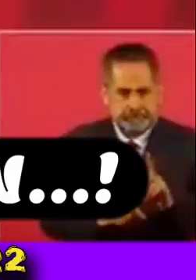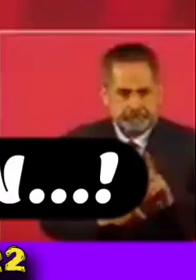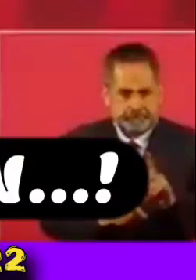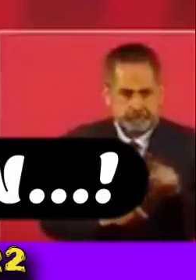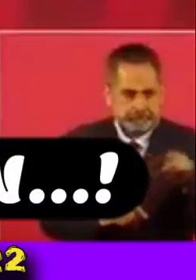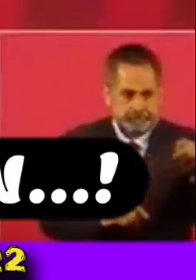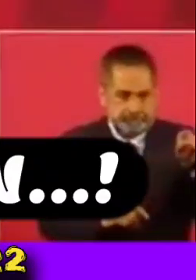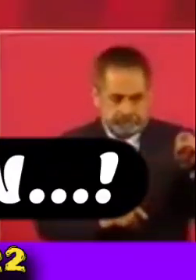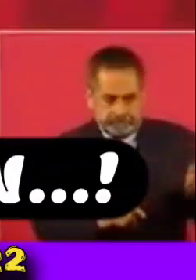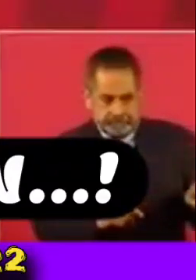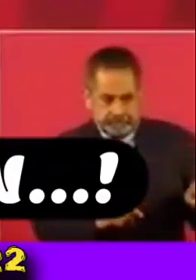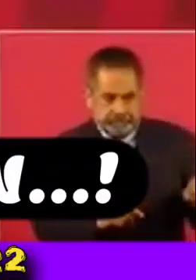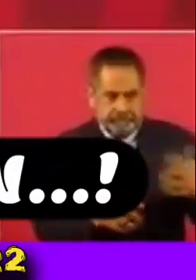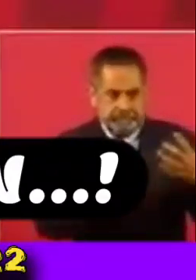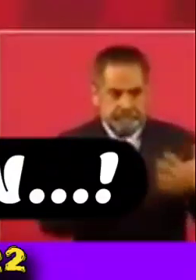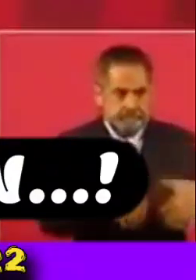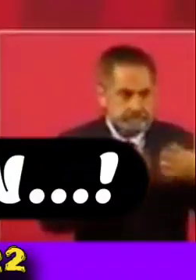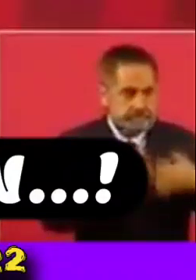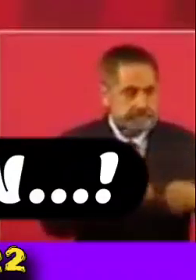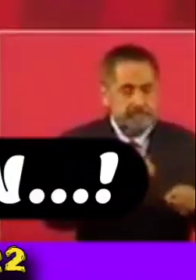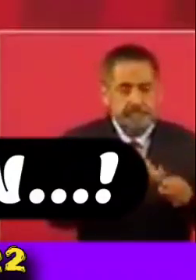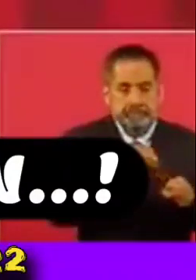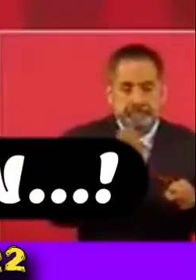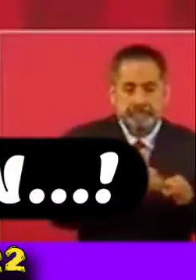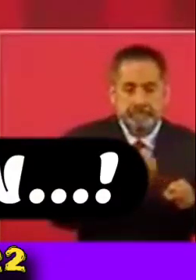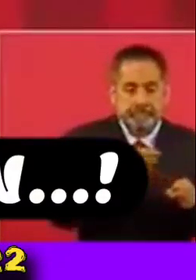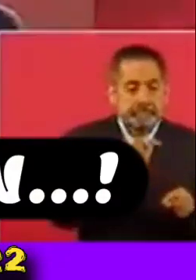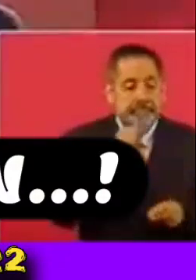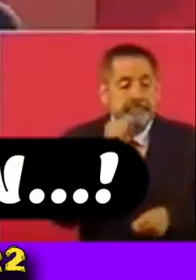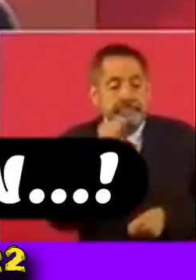no se va a producir cerveza